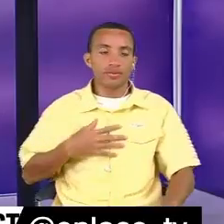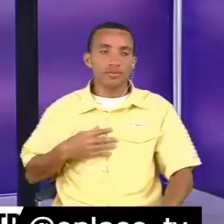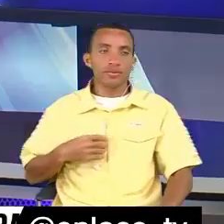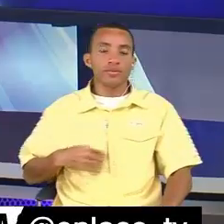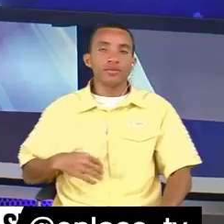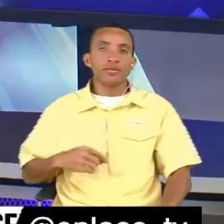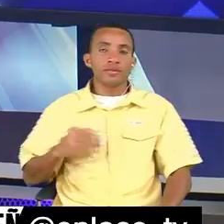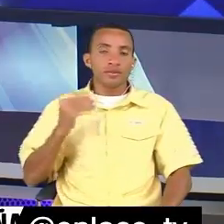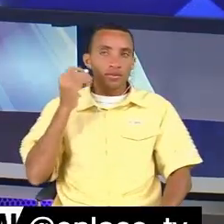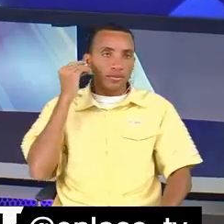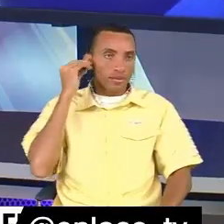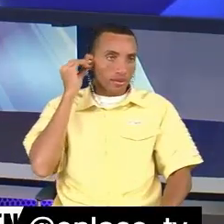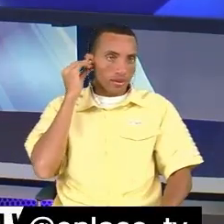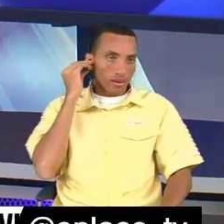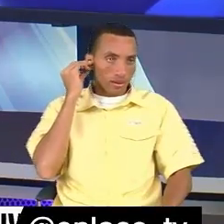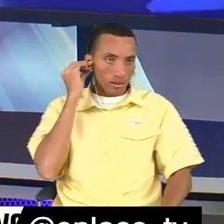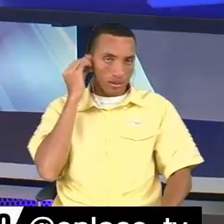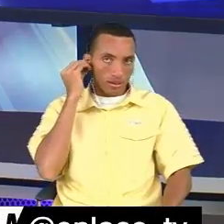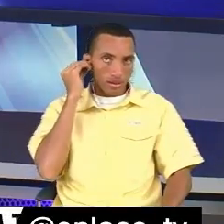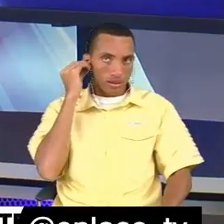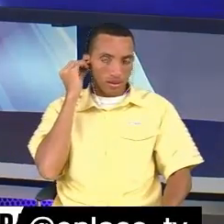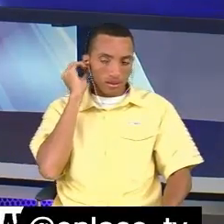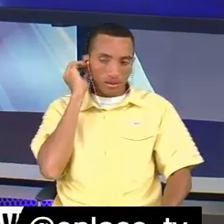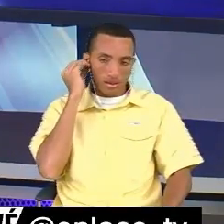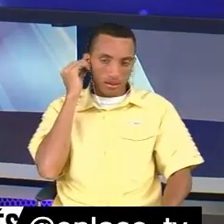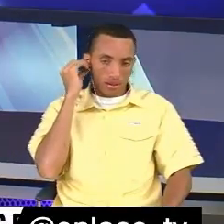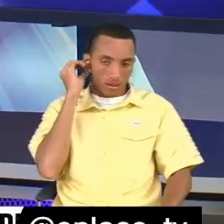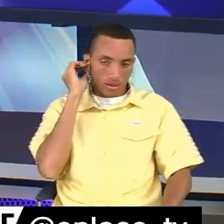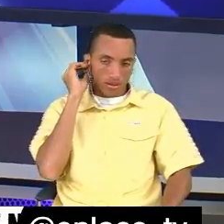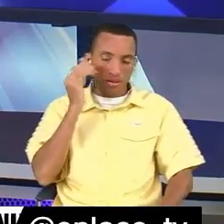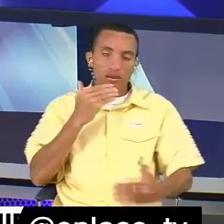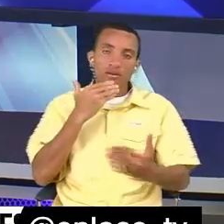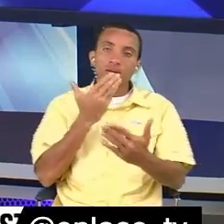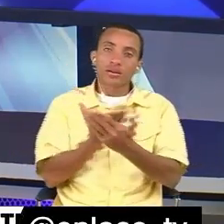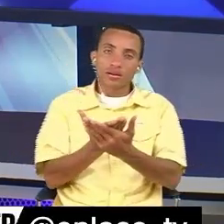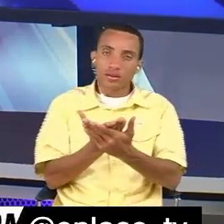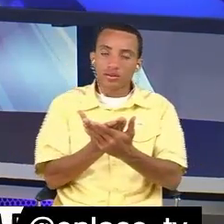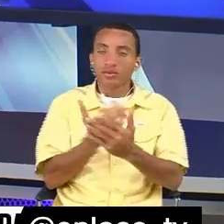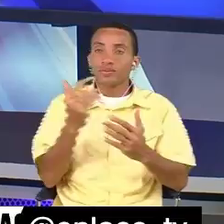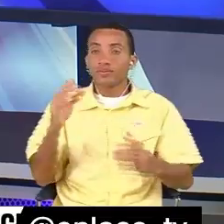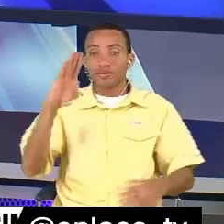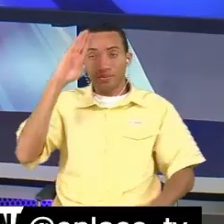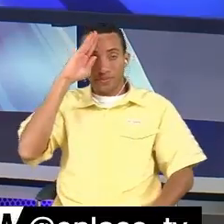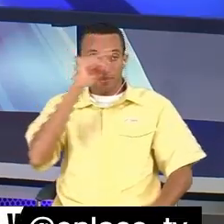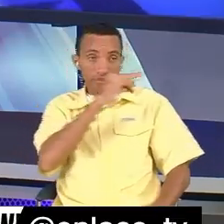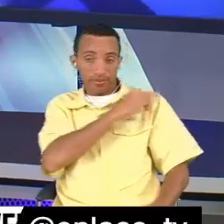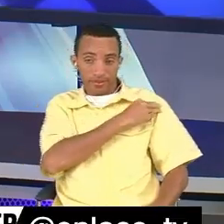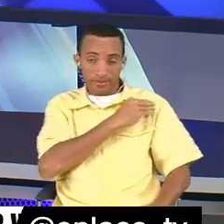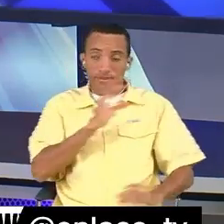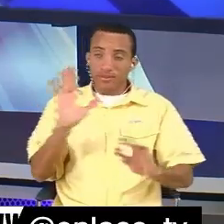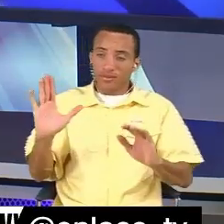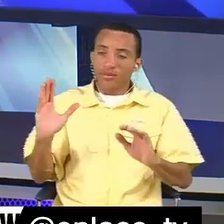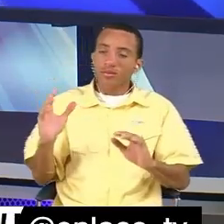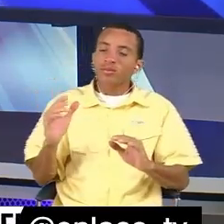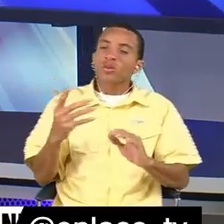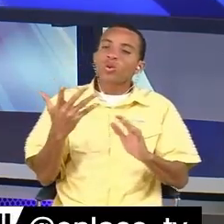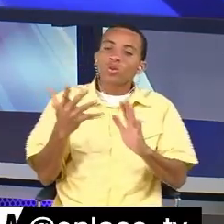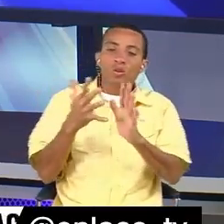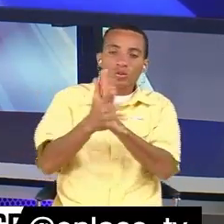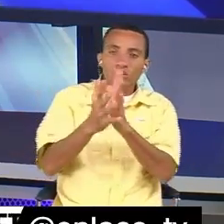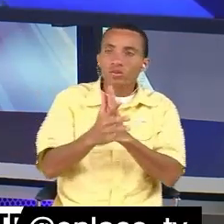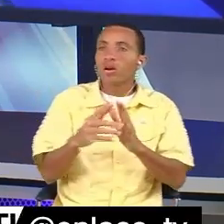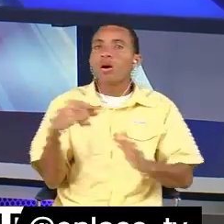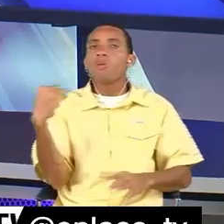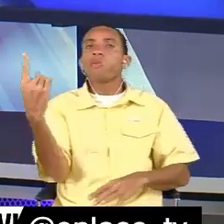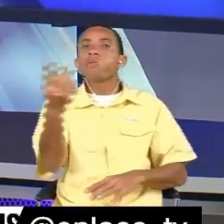Gracias, Luzmeri, por su información. Y el comandante de Policía de Santander, el coronel Gustavo Franco, entrega balance de cómo se ha desarrollado la situación de orden